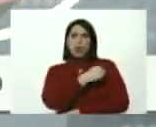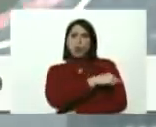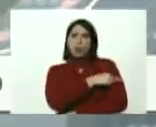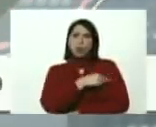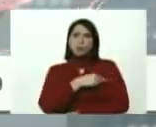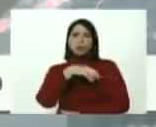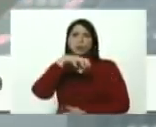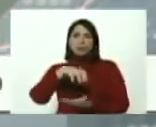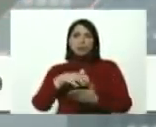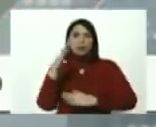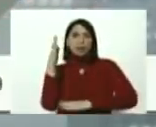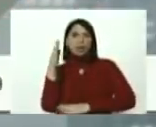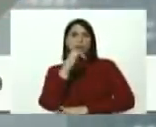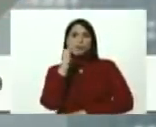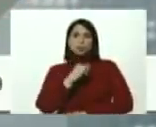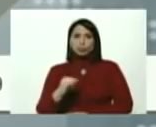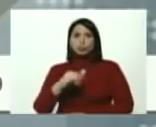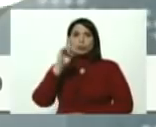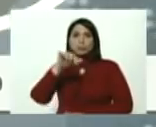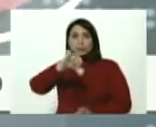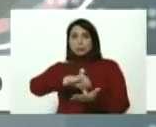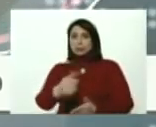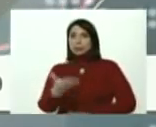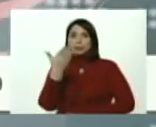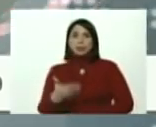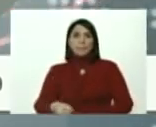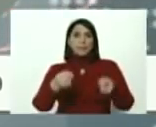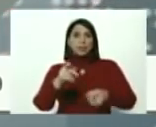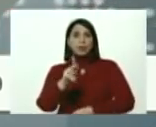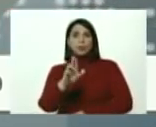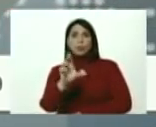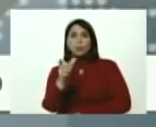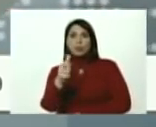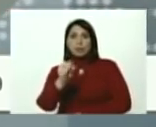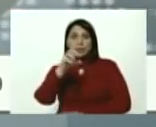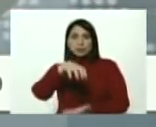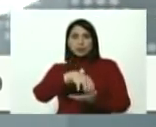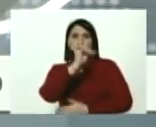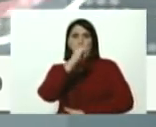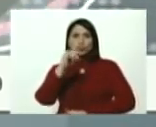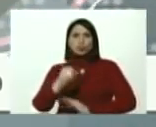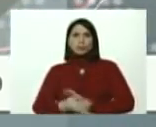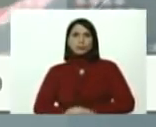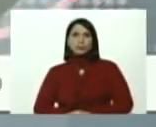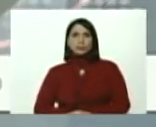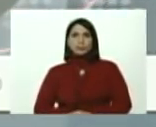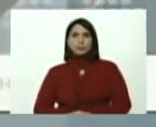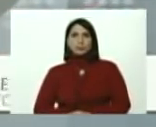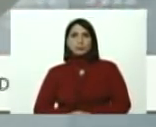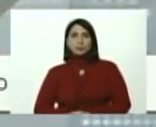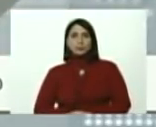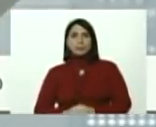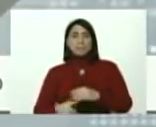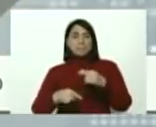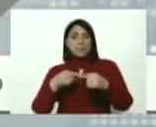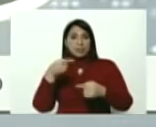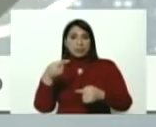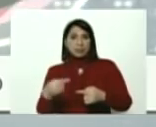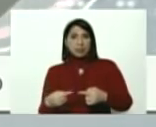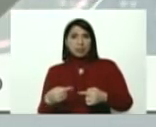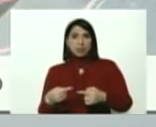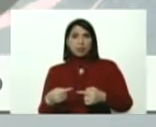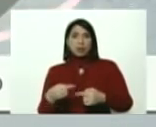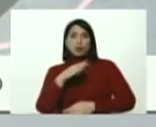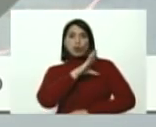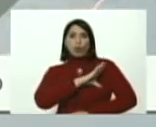estado Lara, el foco importante en el mercado de las pulgas del estado Zulia, de manera de que mañana la